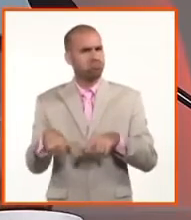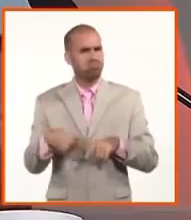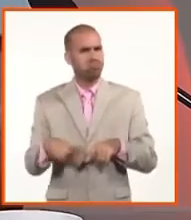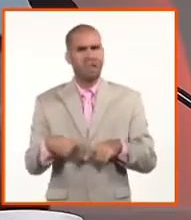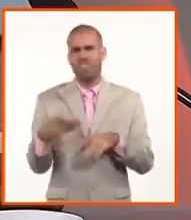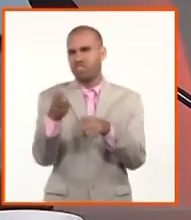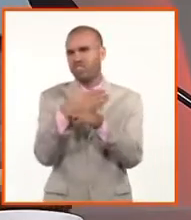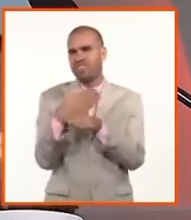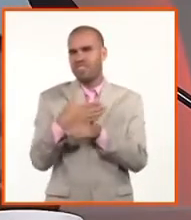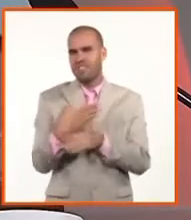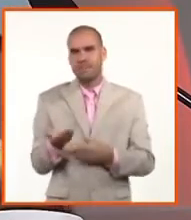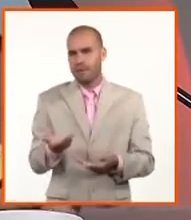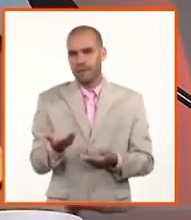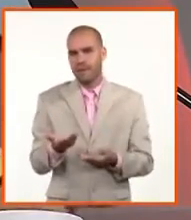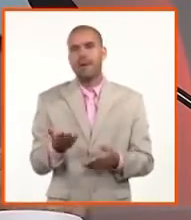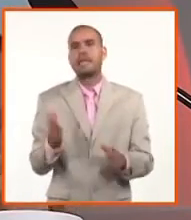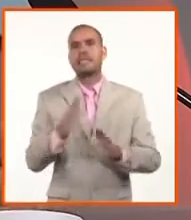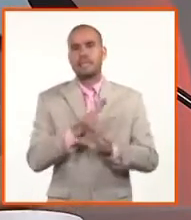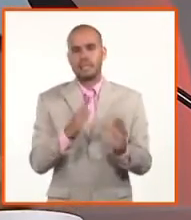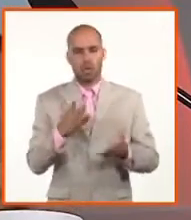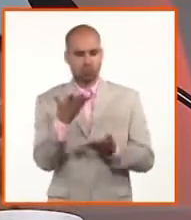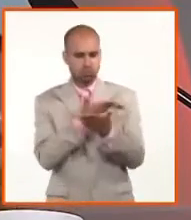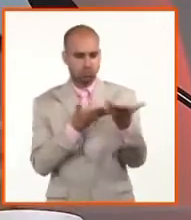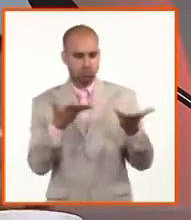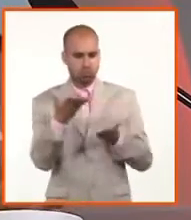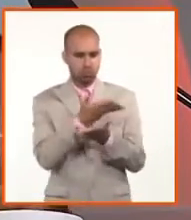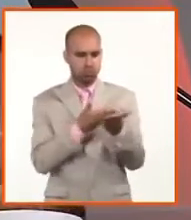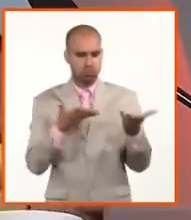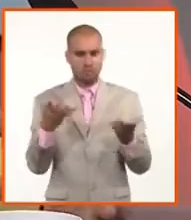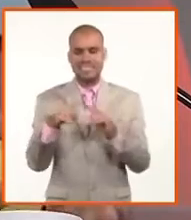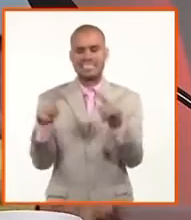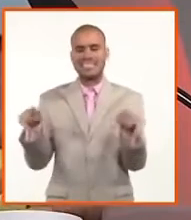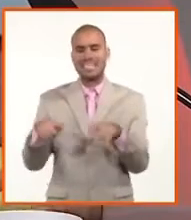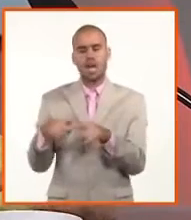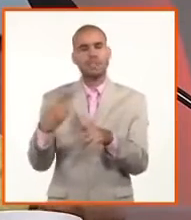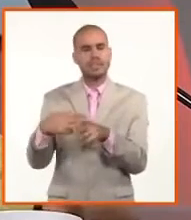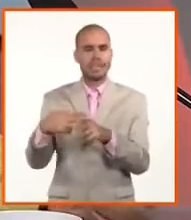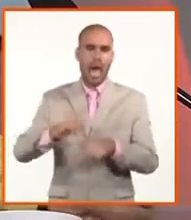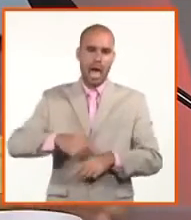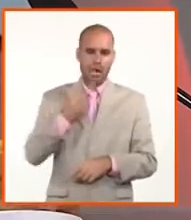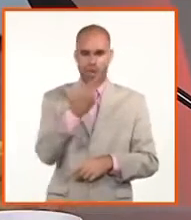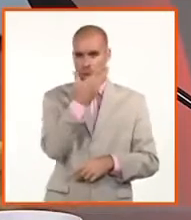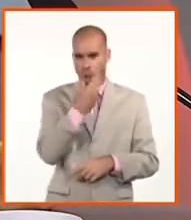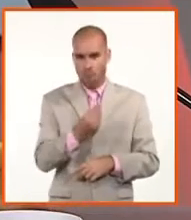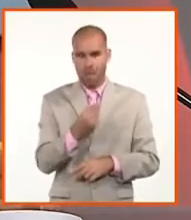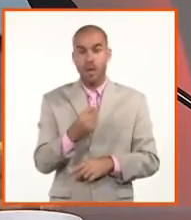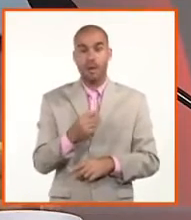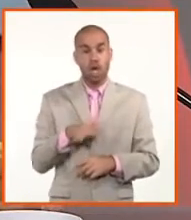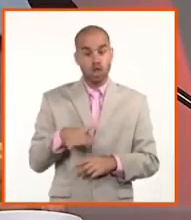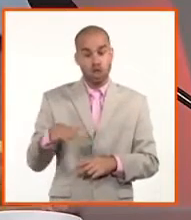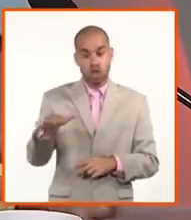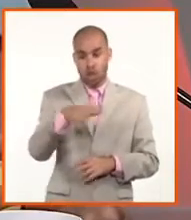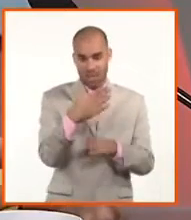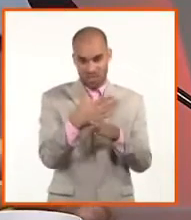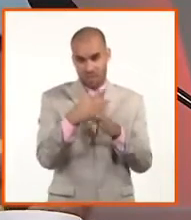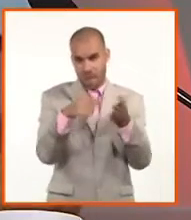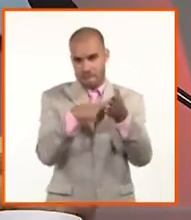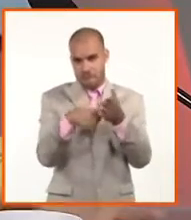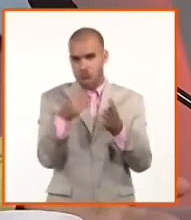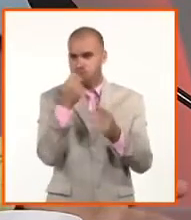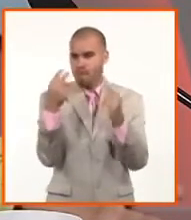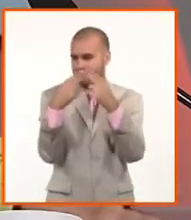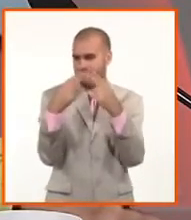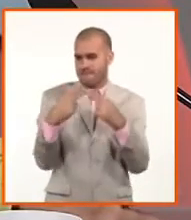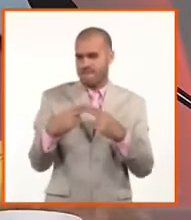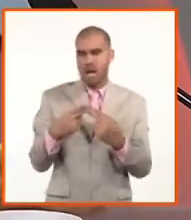estado poniendo en intercambio el Salón de Arte Joven. Es decir, en todas las manifestaciones hemos logrado mantener esa red de eventos y